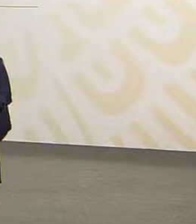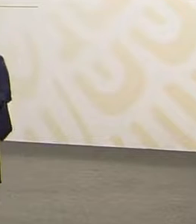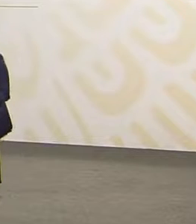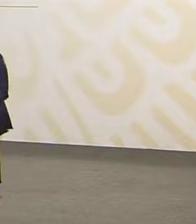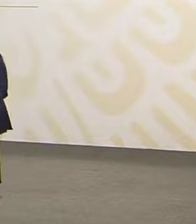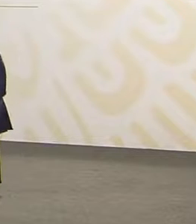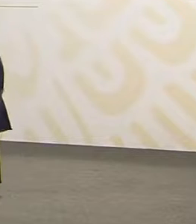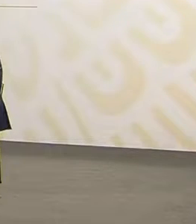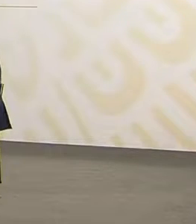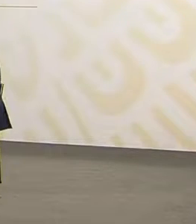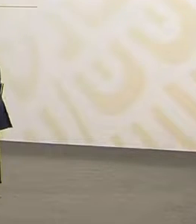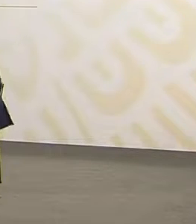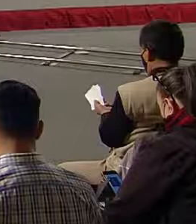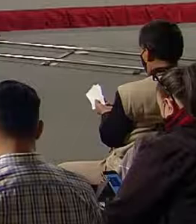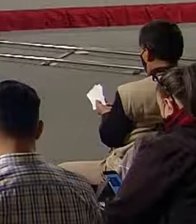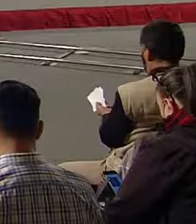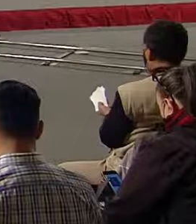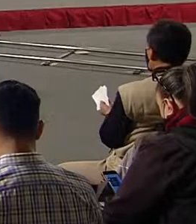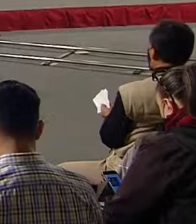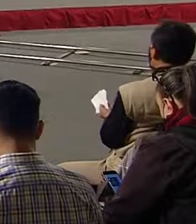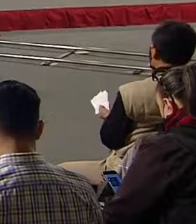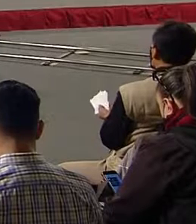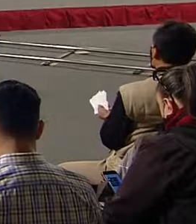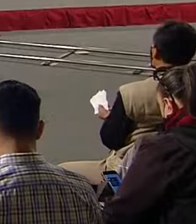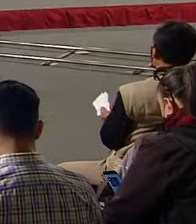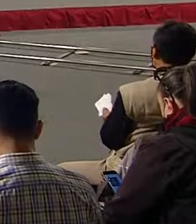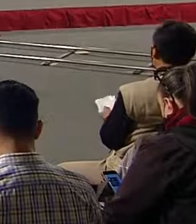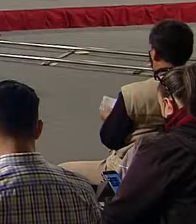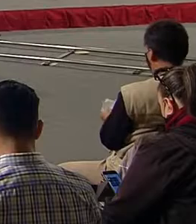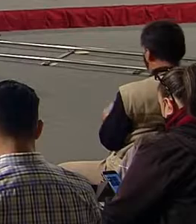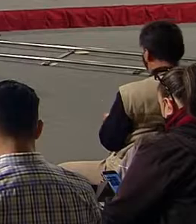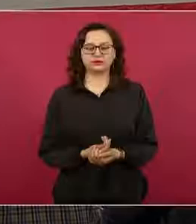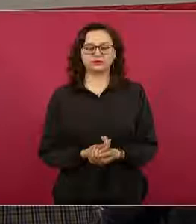Bueno, pues iniciamos la semana,